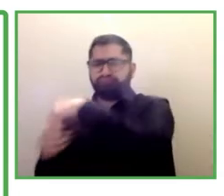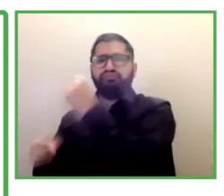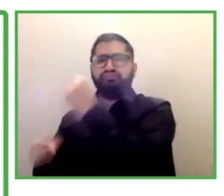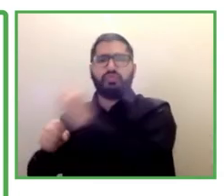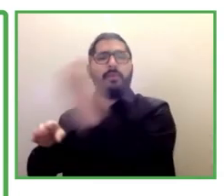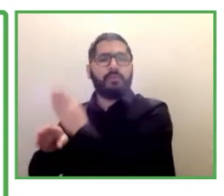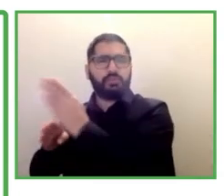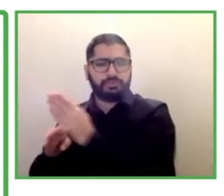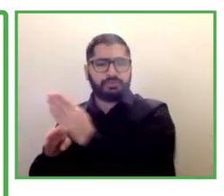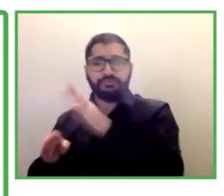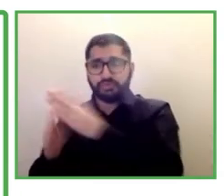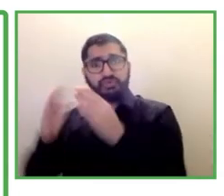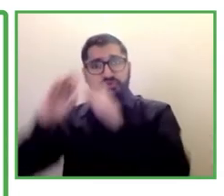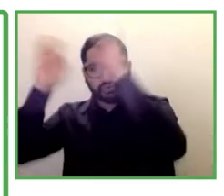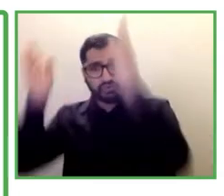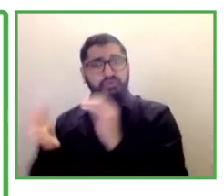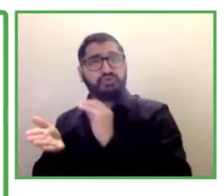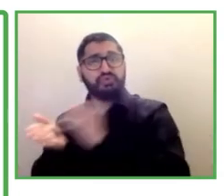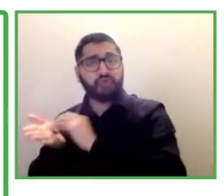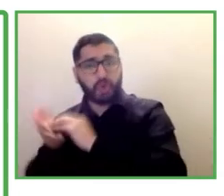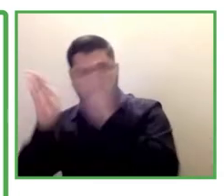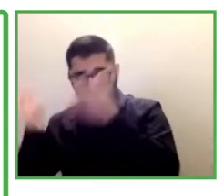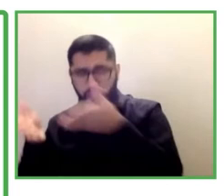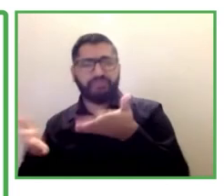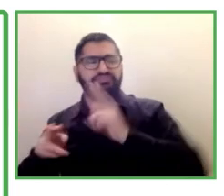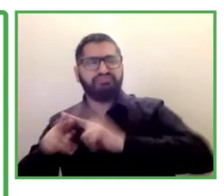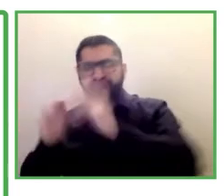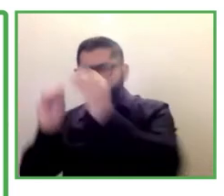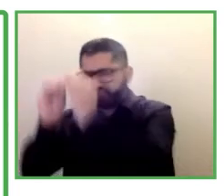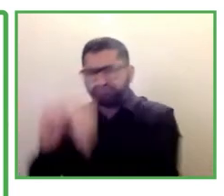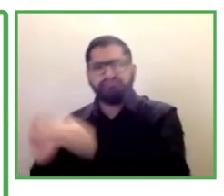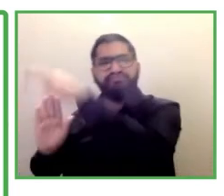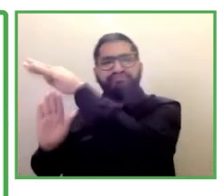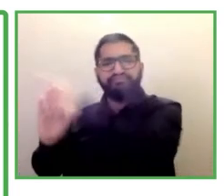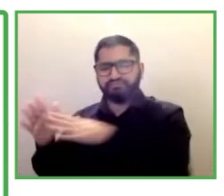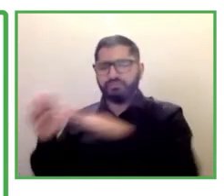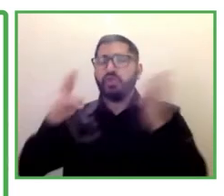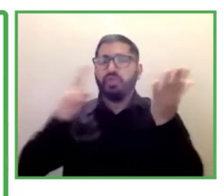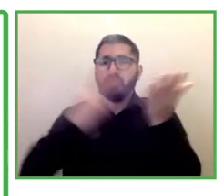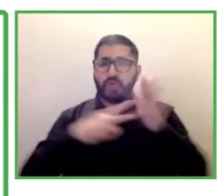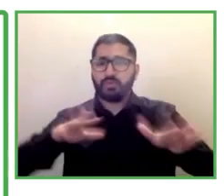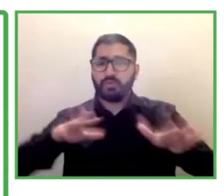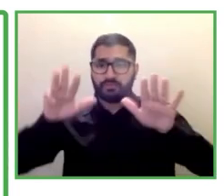de graduar, 80% de las participantes de este programa